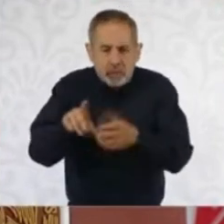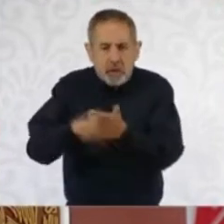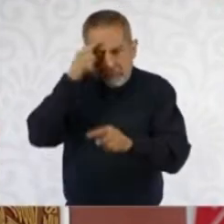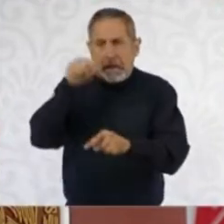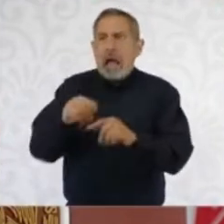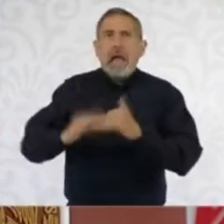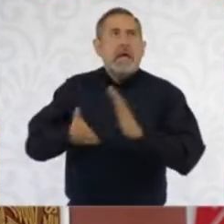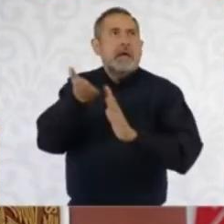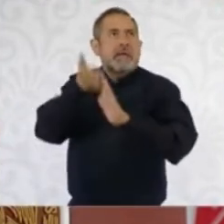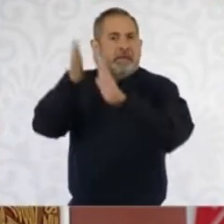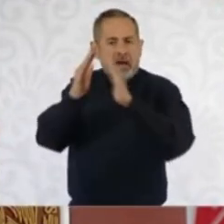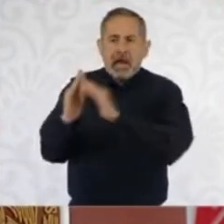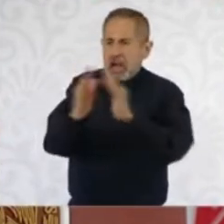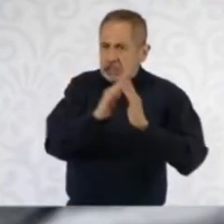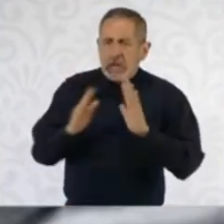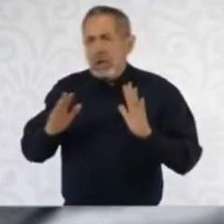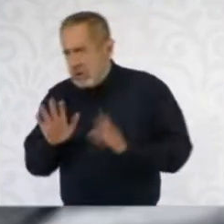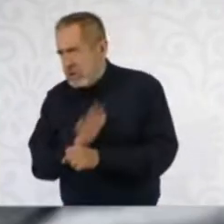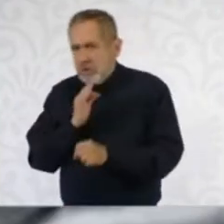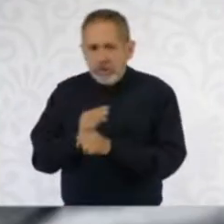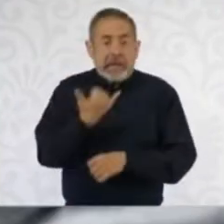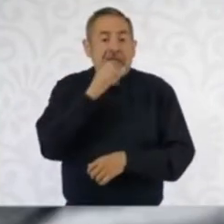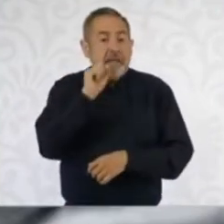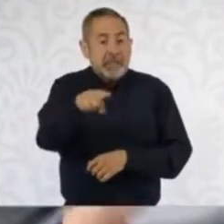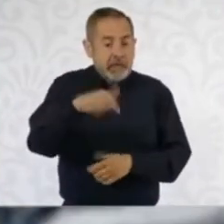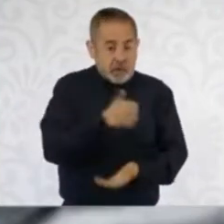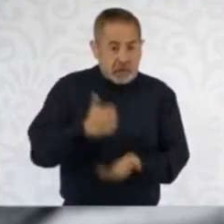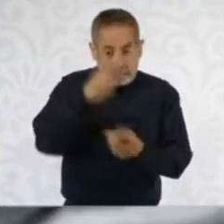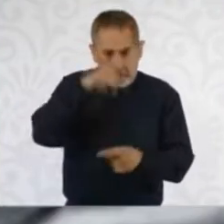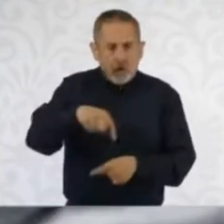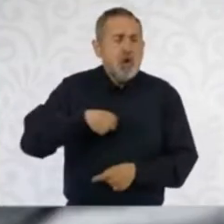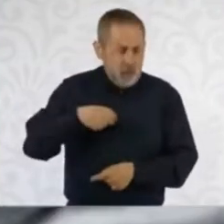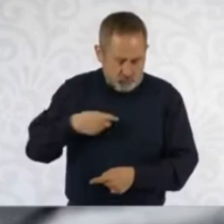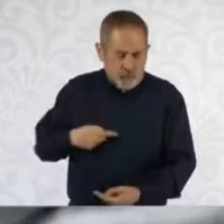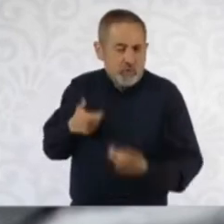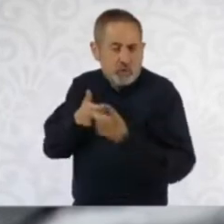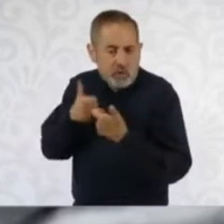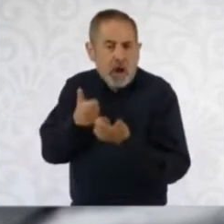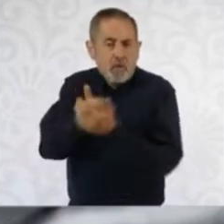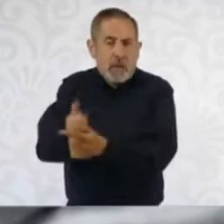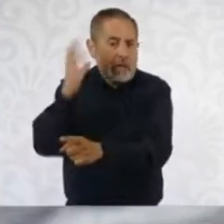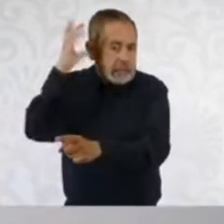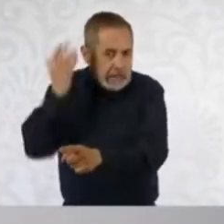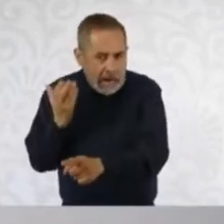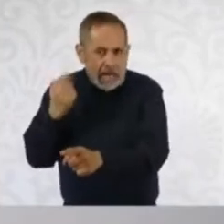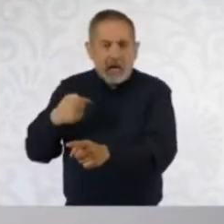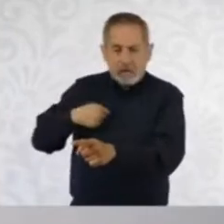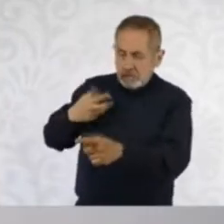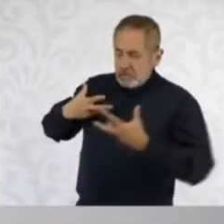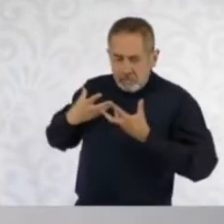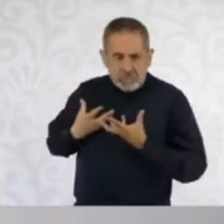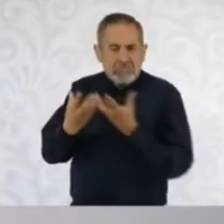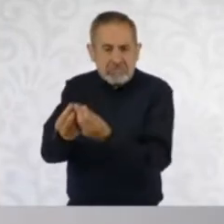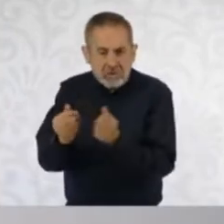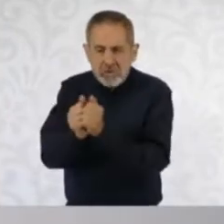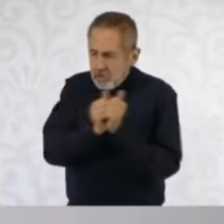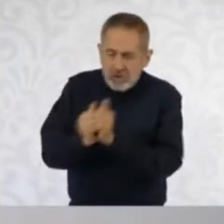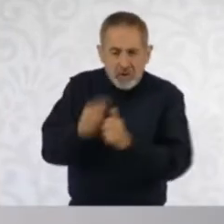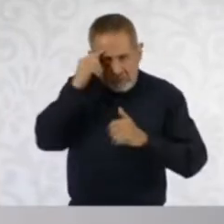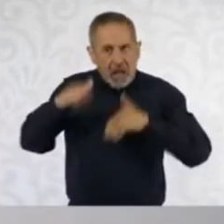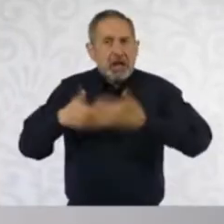ahí donde podamos hacerlo, para poder conjuntar los esfuerzos de Clara y los esfuerzos de nosotros, igual en otros estados de la